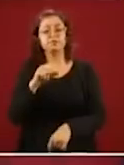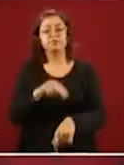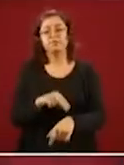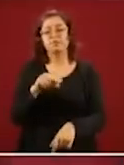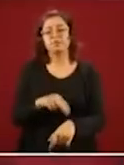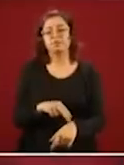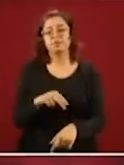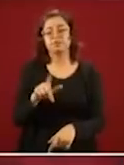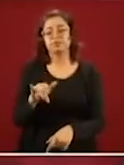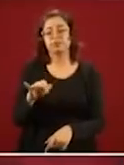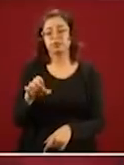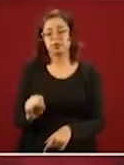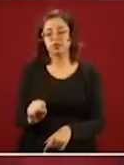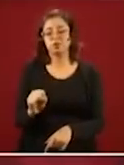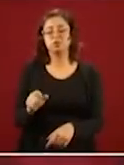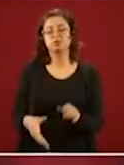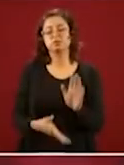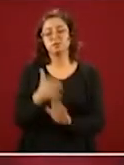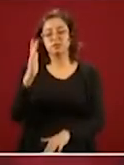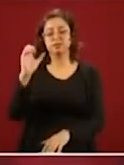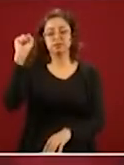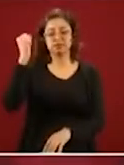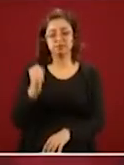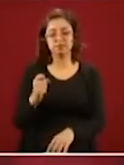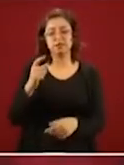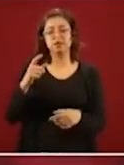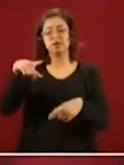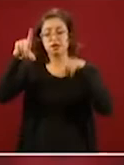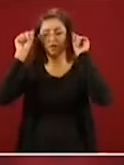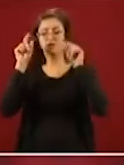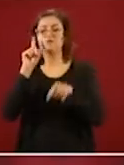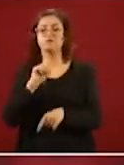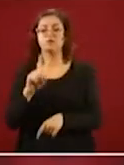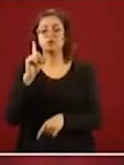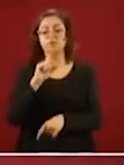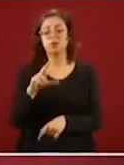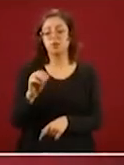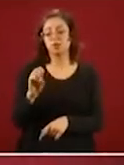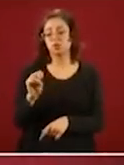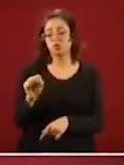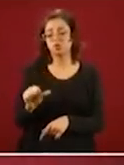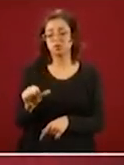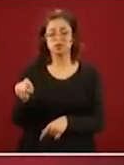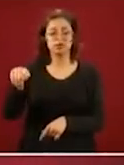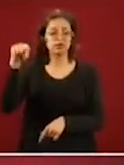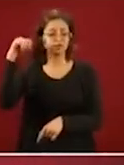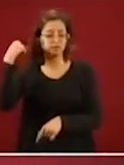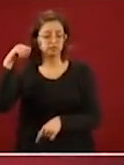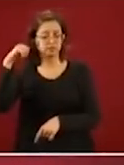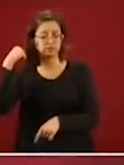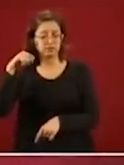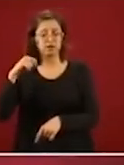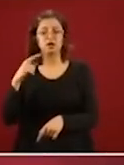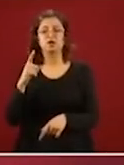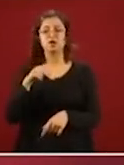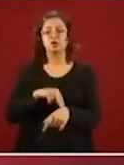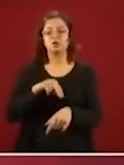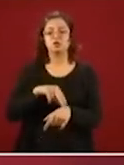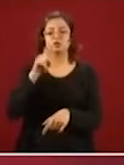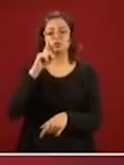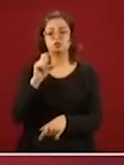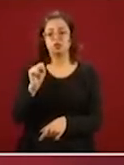López Ocaña, Sinaloa, la enfermera Rosa Erlinda Madrigal Miramontes, Tabasco, la doctora Sandra Durán